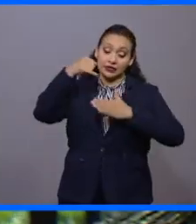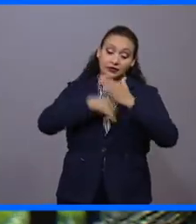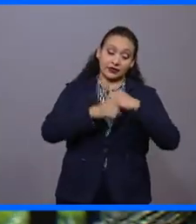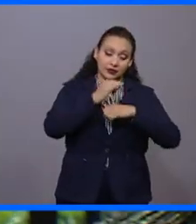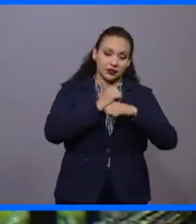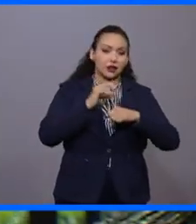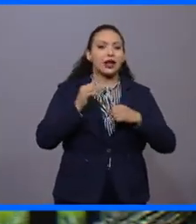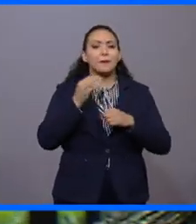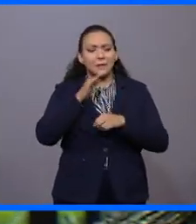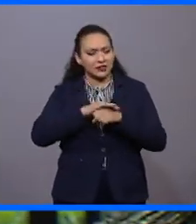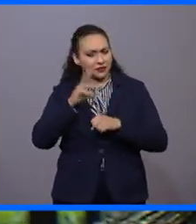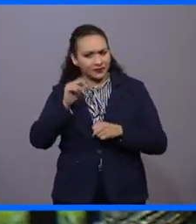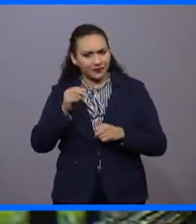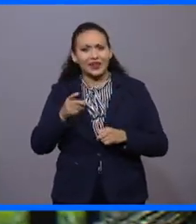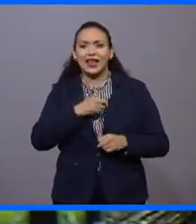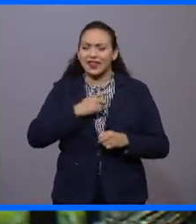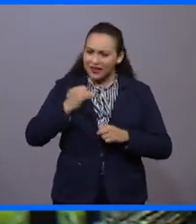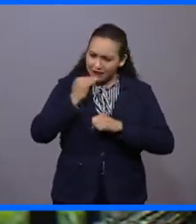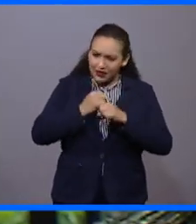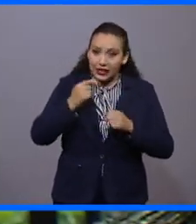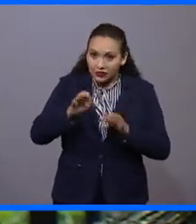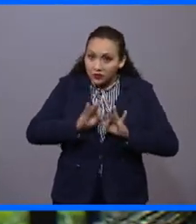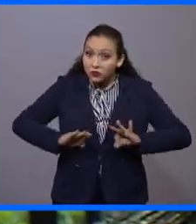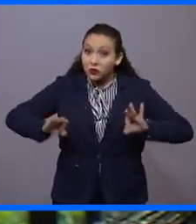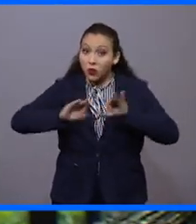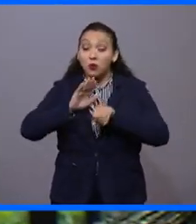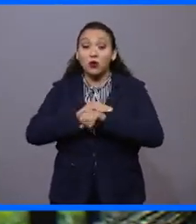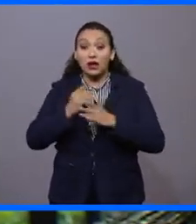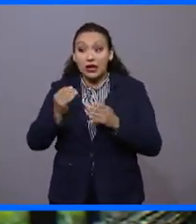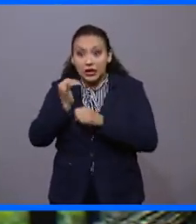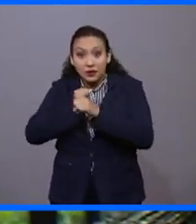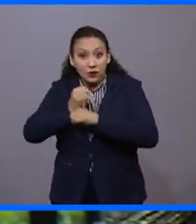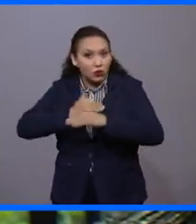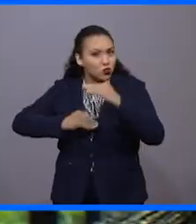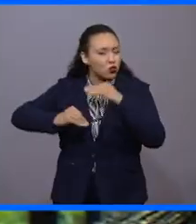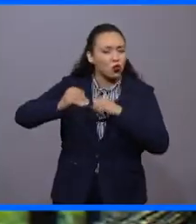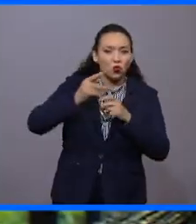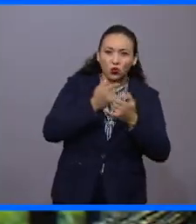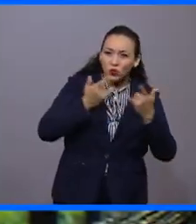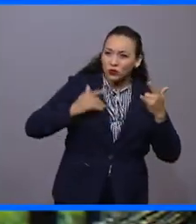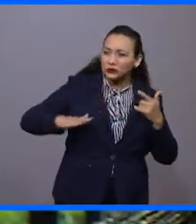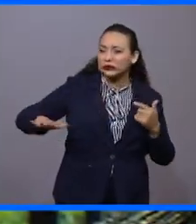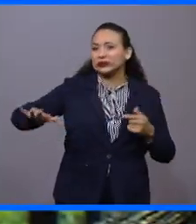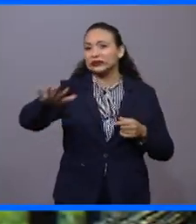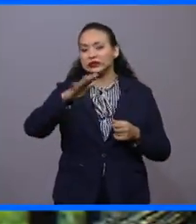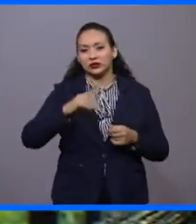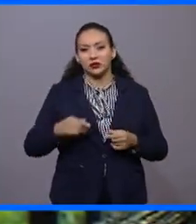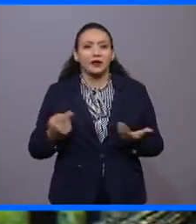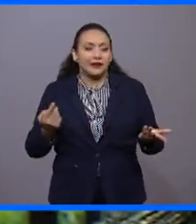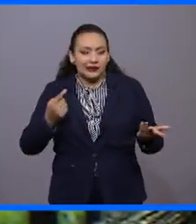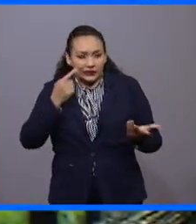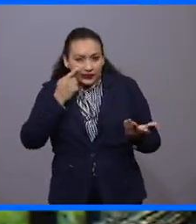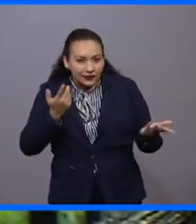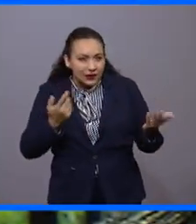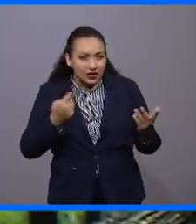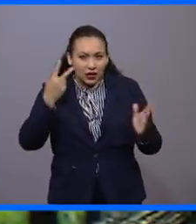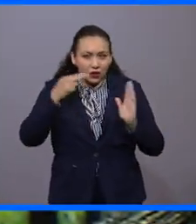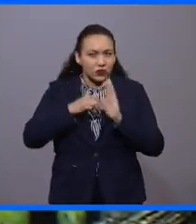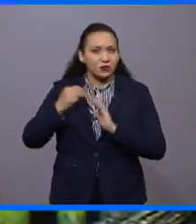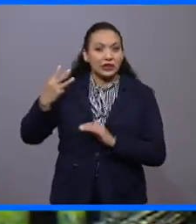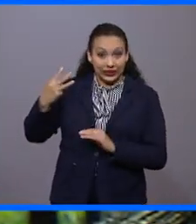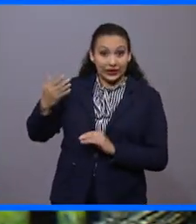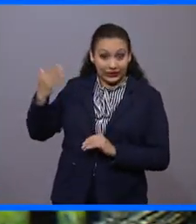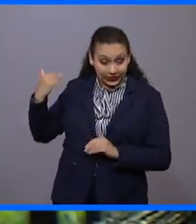cuestiones sustantivas. Entonces es lo que me parece como muy relevante y eso implicaba un cambio de criterio, que no estamos hablando de 2003,